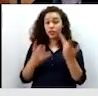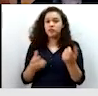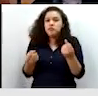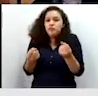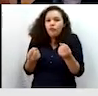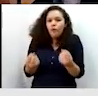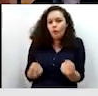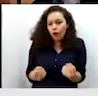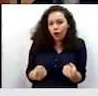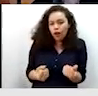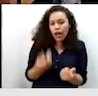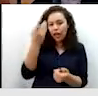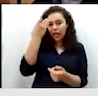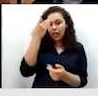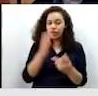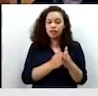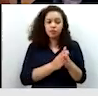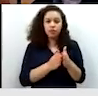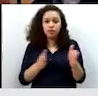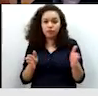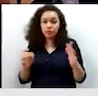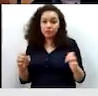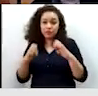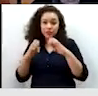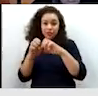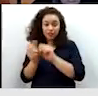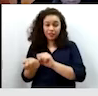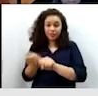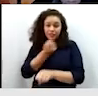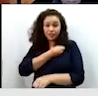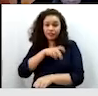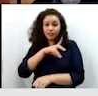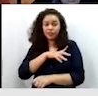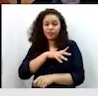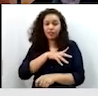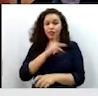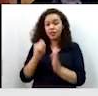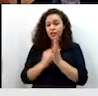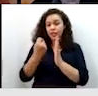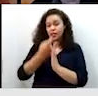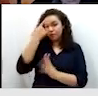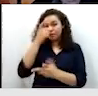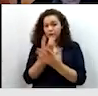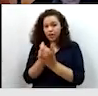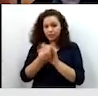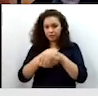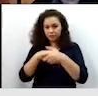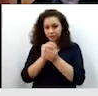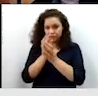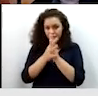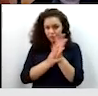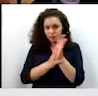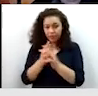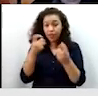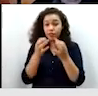fortalecido durante pues esta pandemia. La técnica de lavado de manos, que es algo muy importante y que inclusive